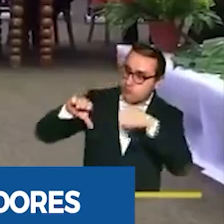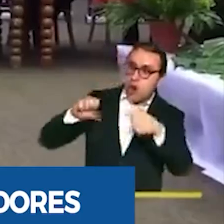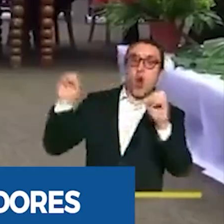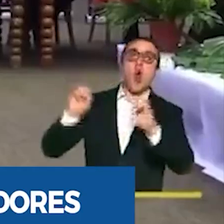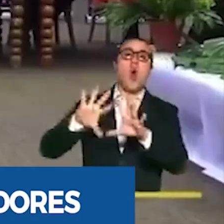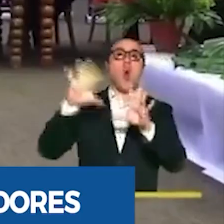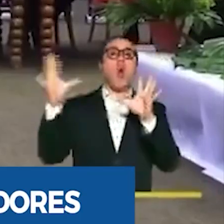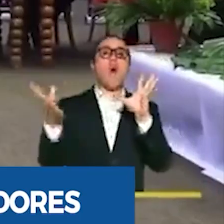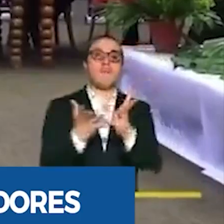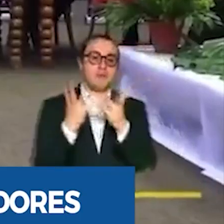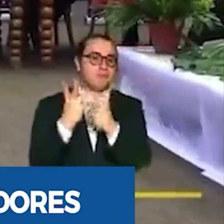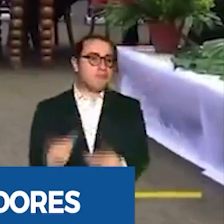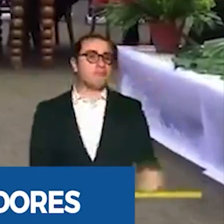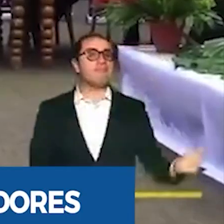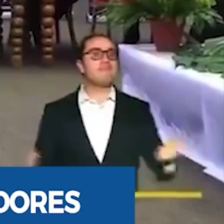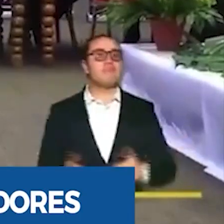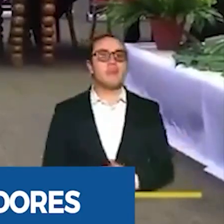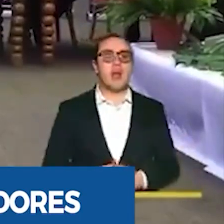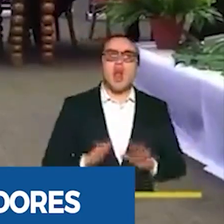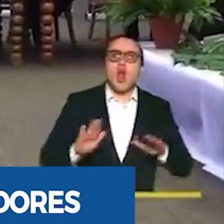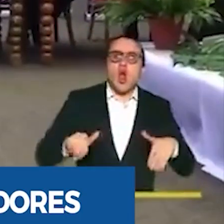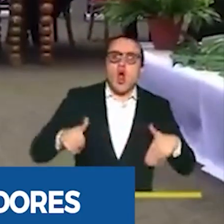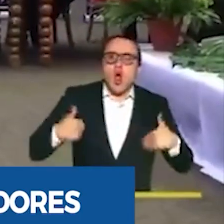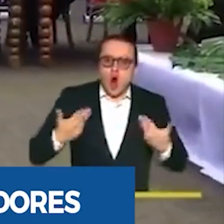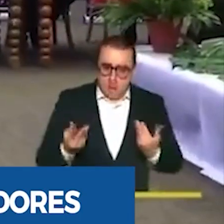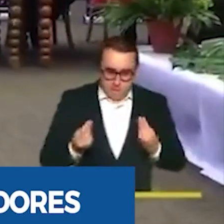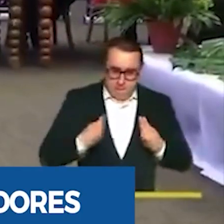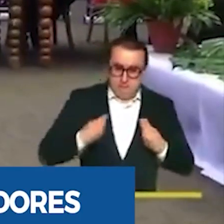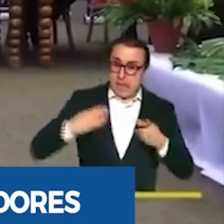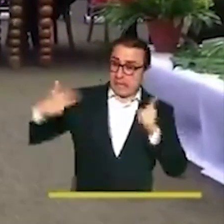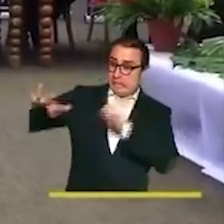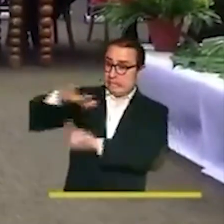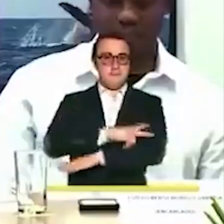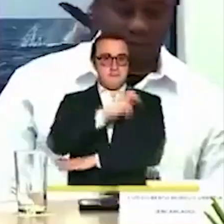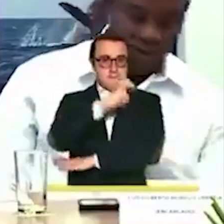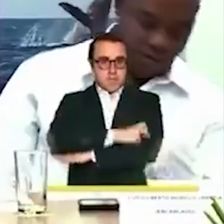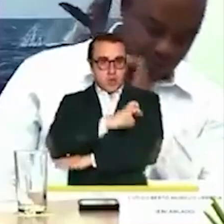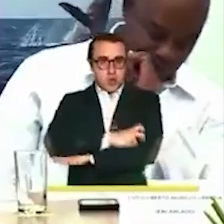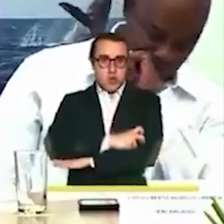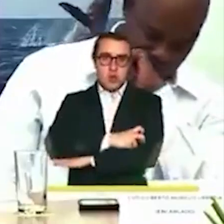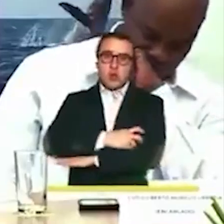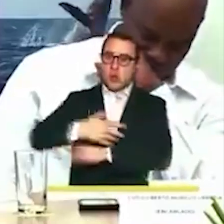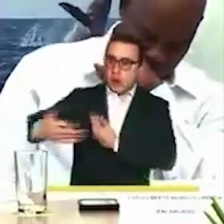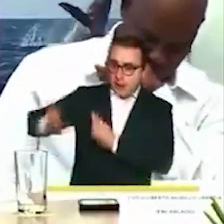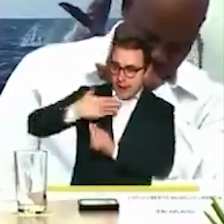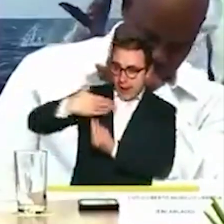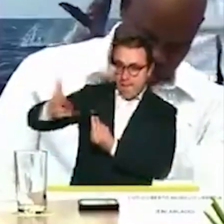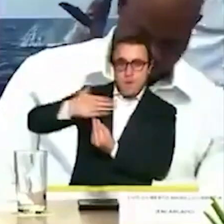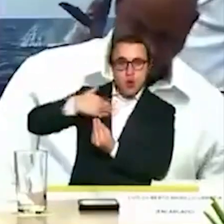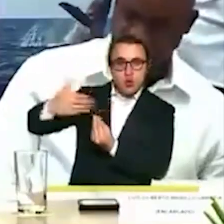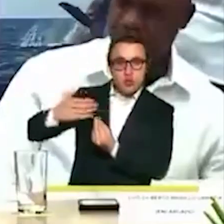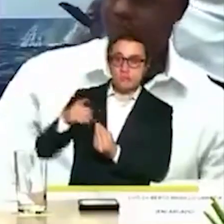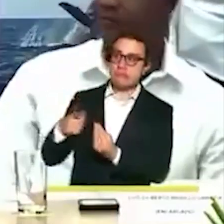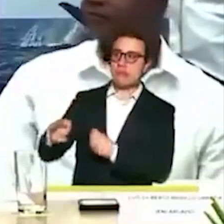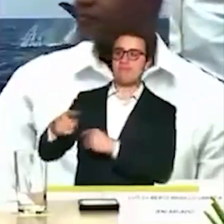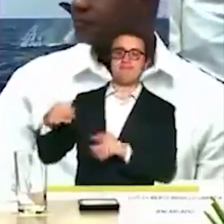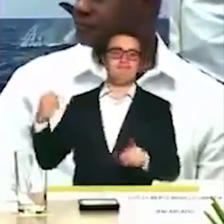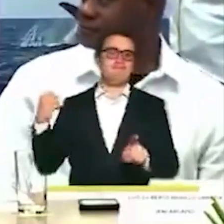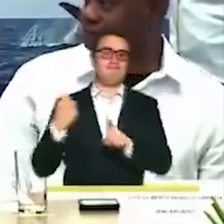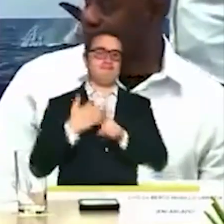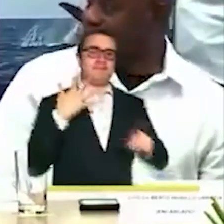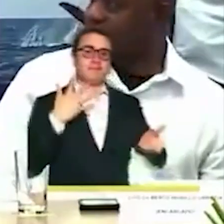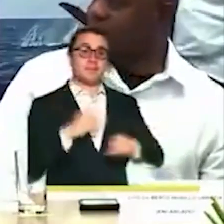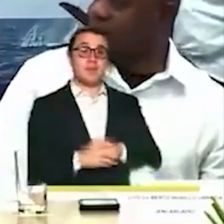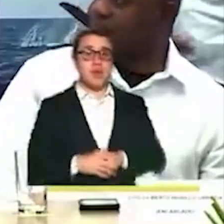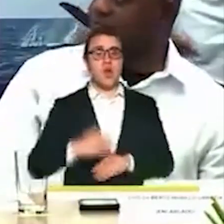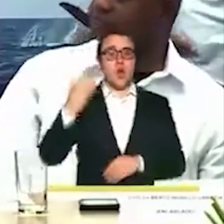para la Costa Caribe, propuso una atención especial contra el cambio climático. La economía colombiana se cimentó durante los